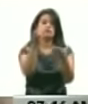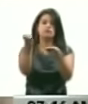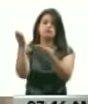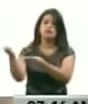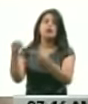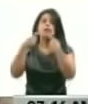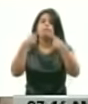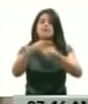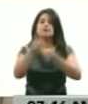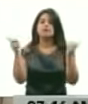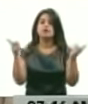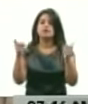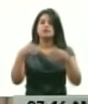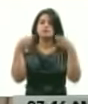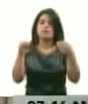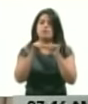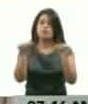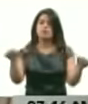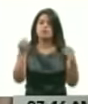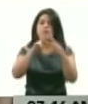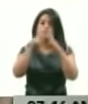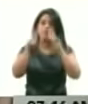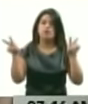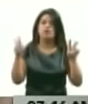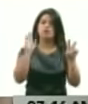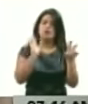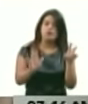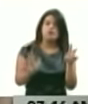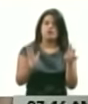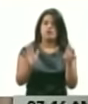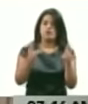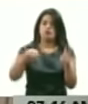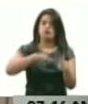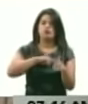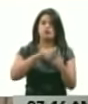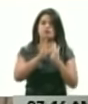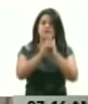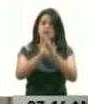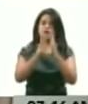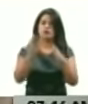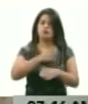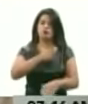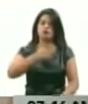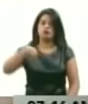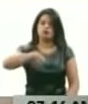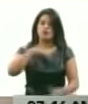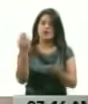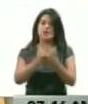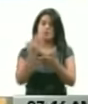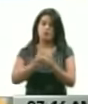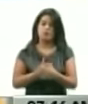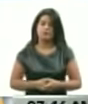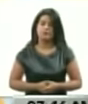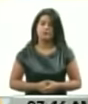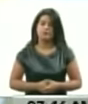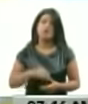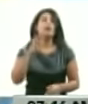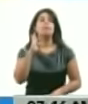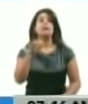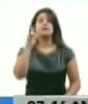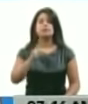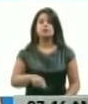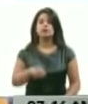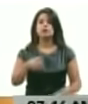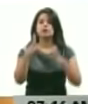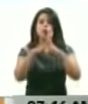un mensaje permanente de paz, porque eso es lo que representa para nosotros un libro. Además del espacio de Francisco de Miranda,